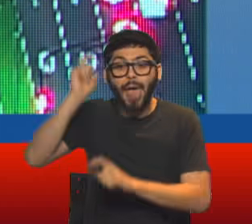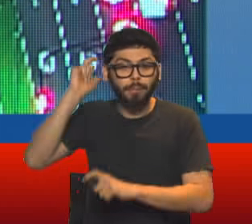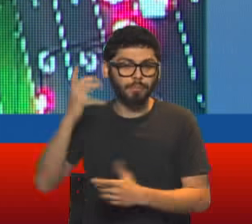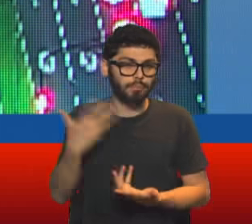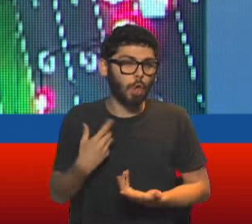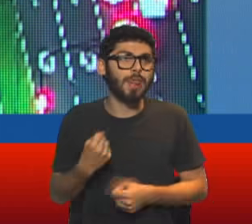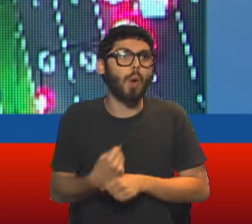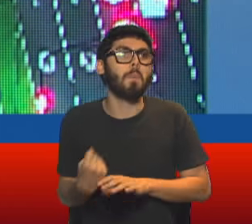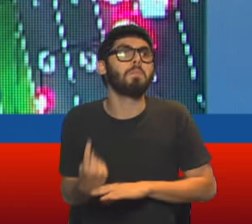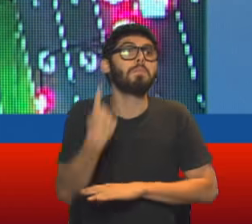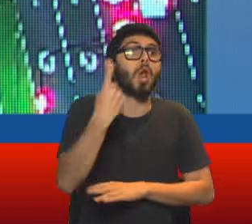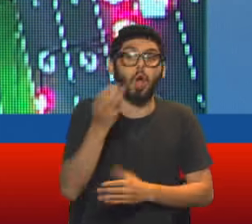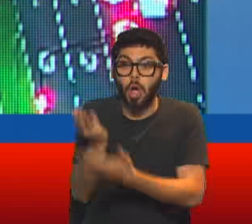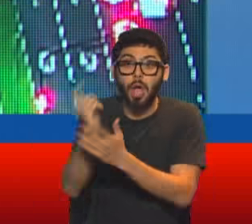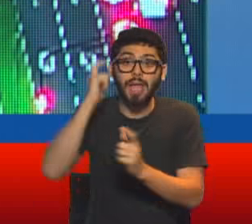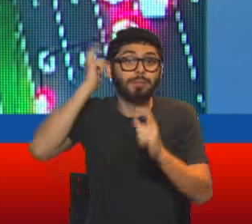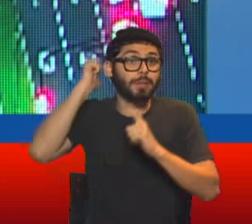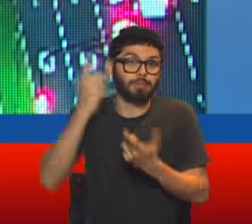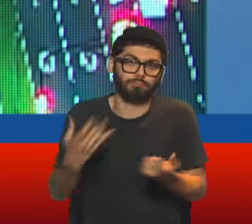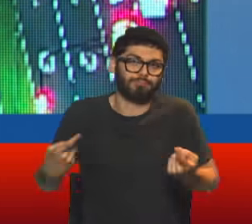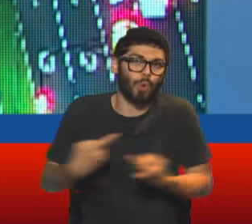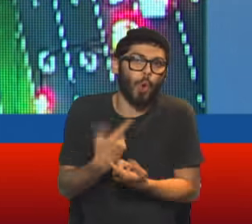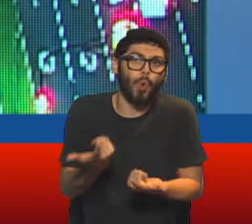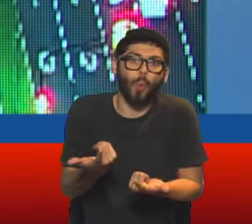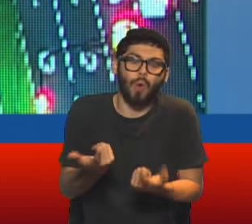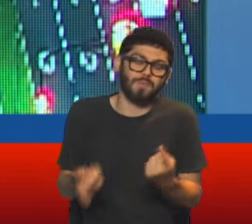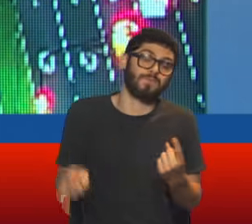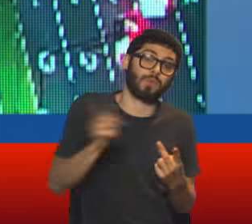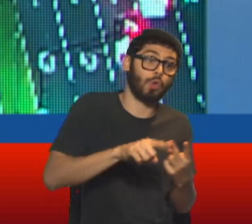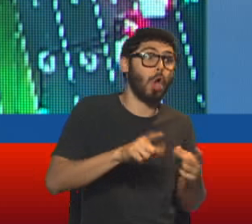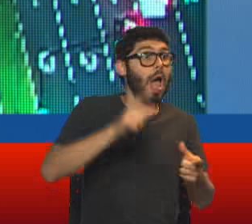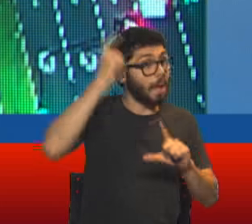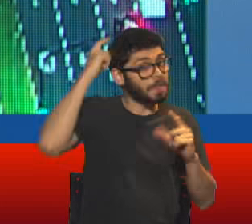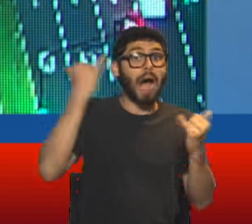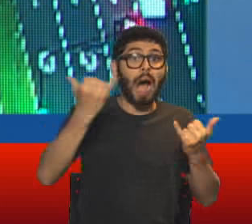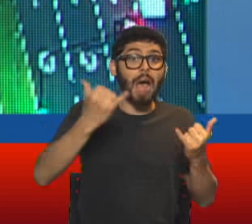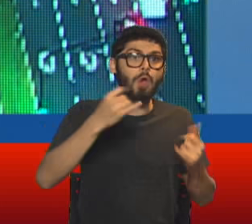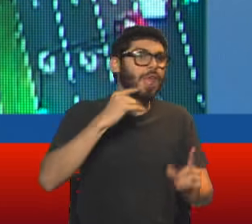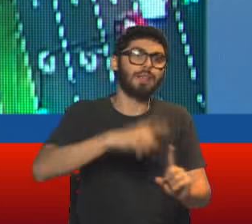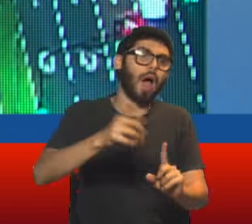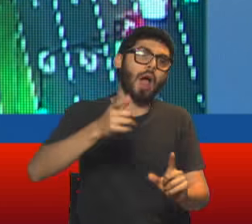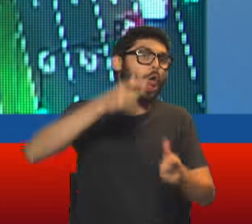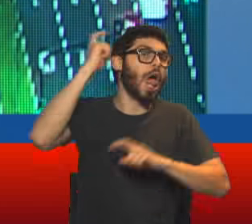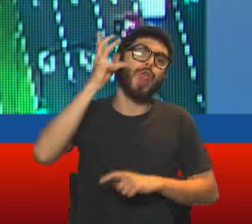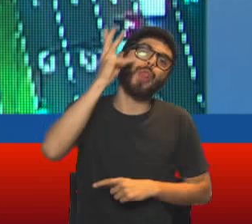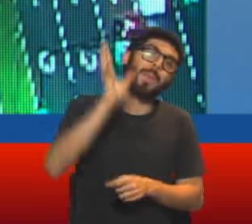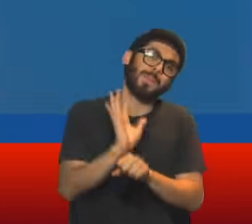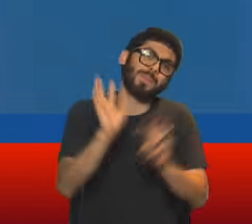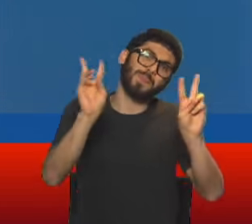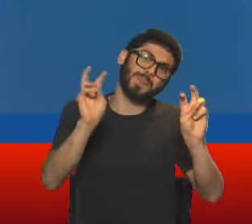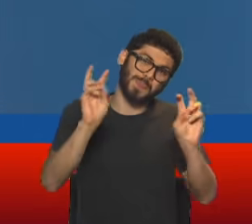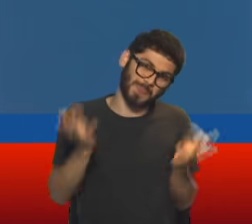es una utopía lo que están pidiendo y por otro lado aquellos que tiene experiencia pero mercado laboral considera que tienen demasiada experiencia en algún punto no entre comillas